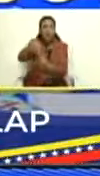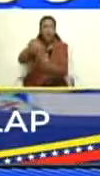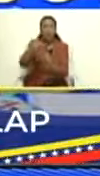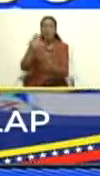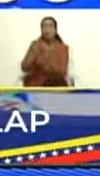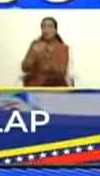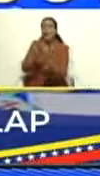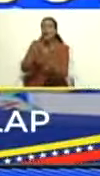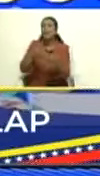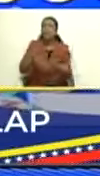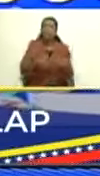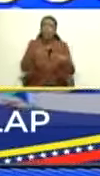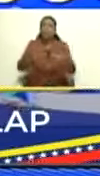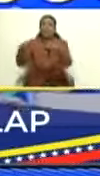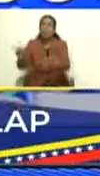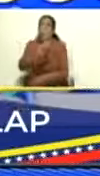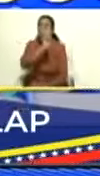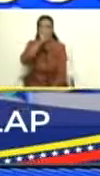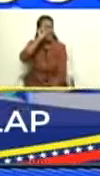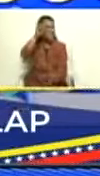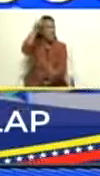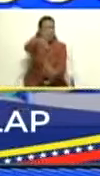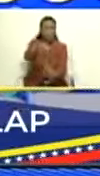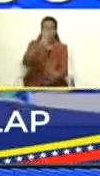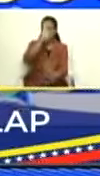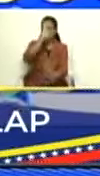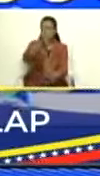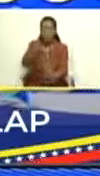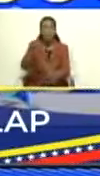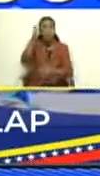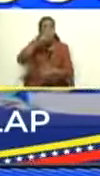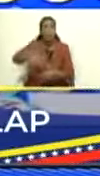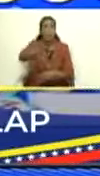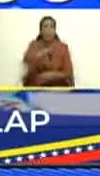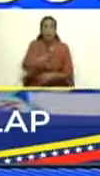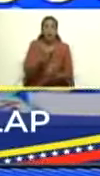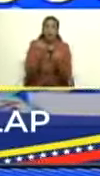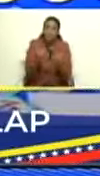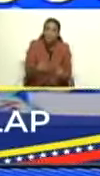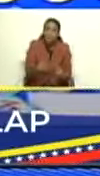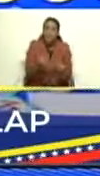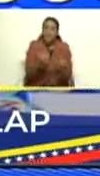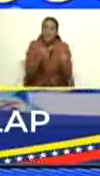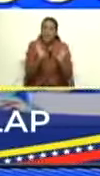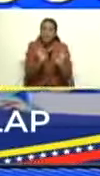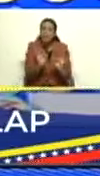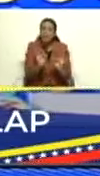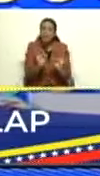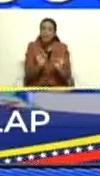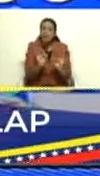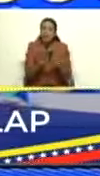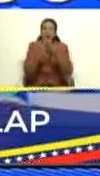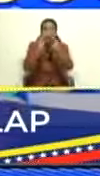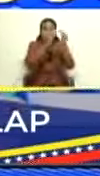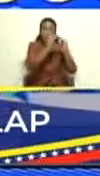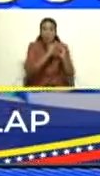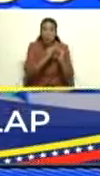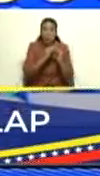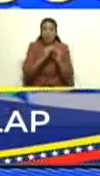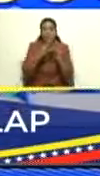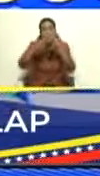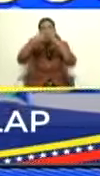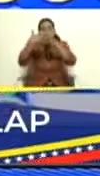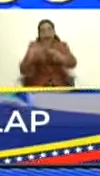intermediario. Y allí tengo que saludar, porque fue en las comunidades